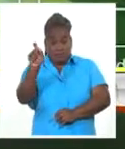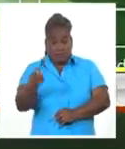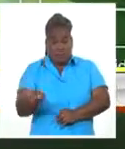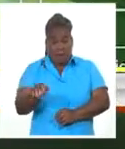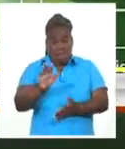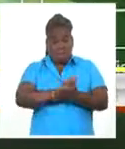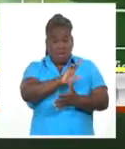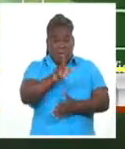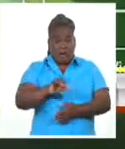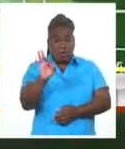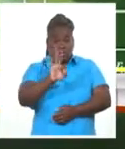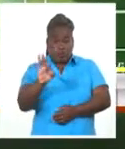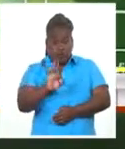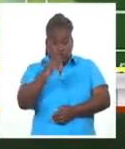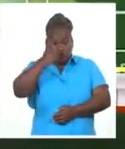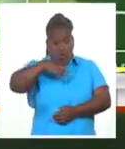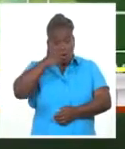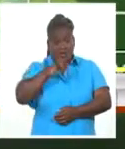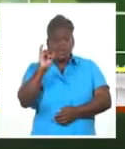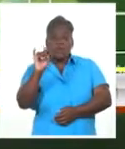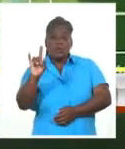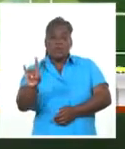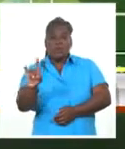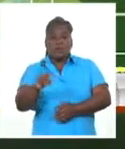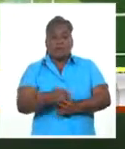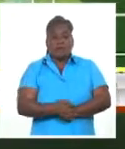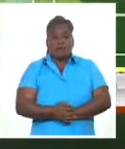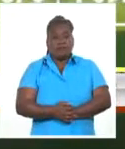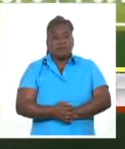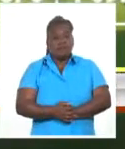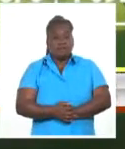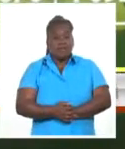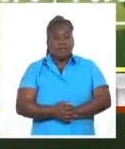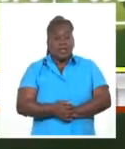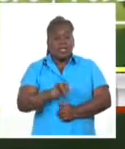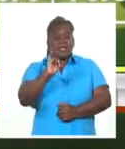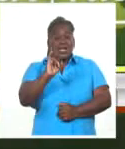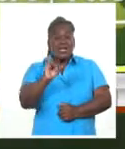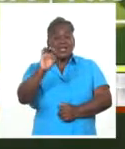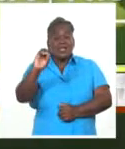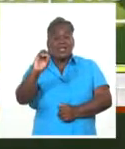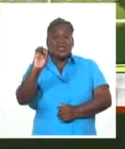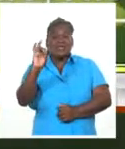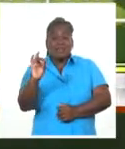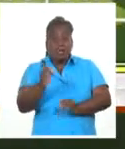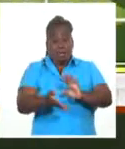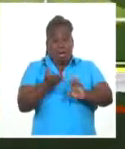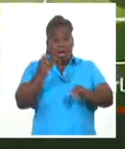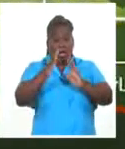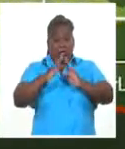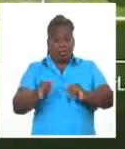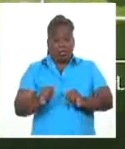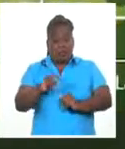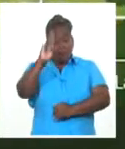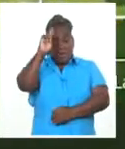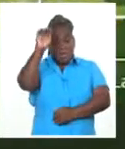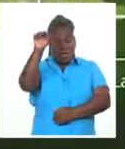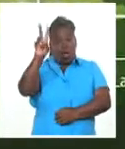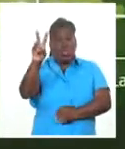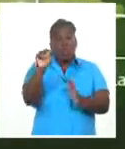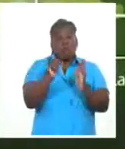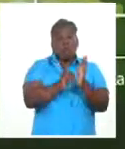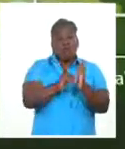con 88 y Ciego de Ávila con 69. En el día hubo 607 altas, mientras que se mantienen ingresados 2